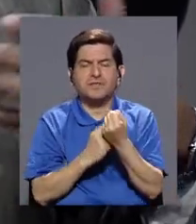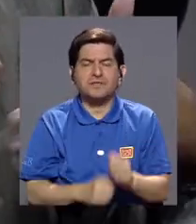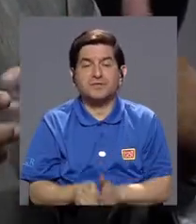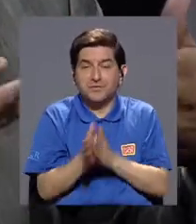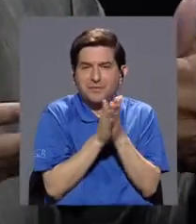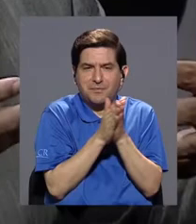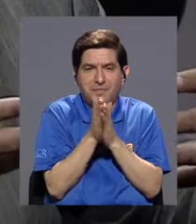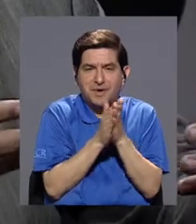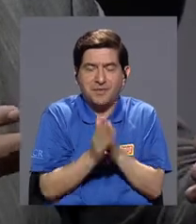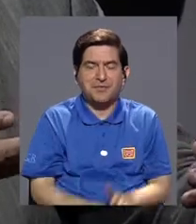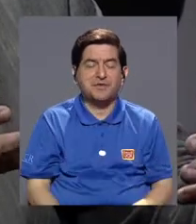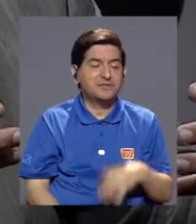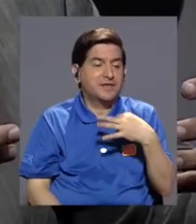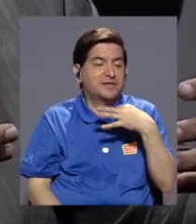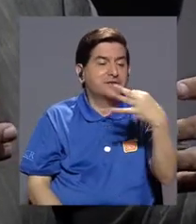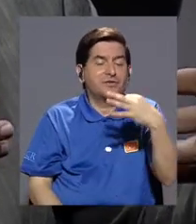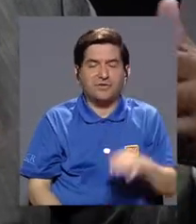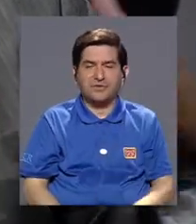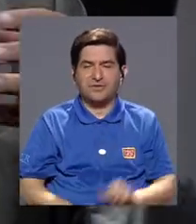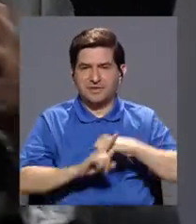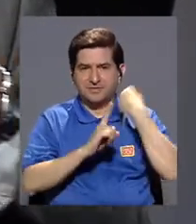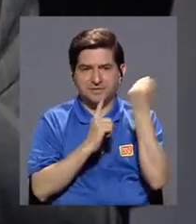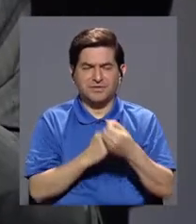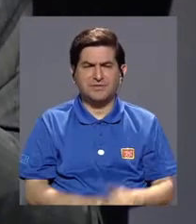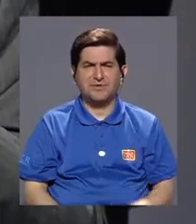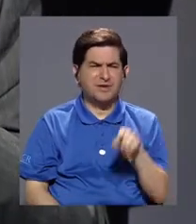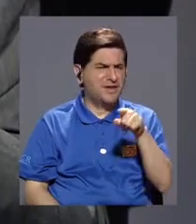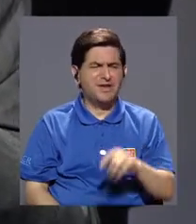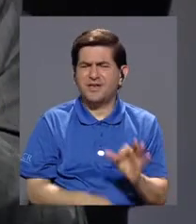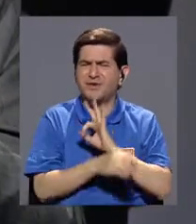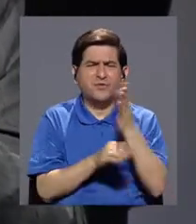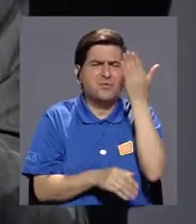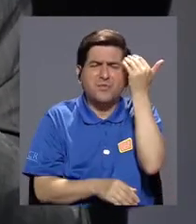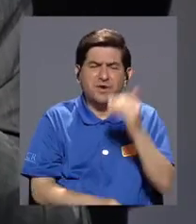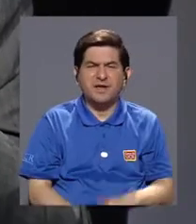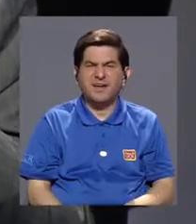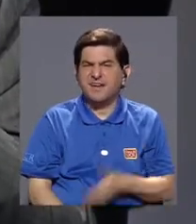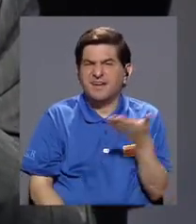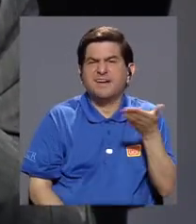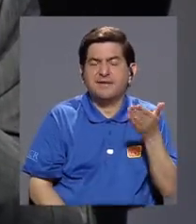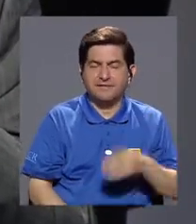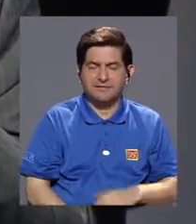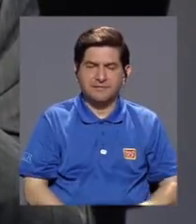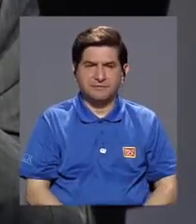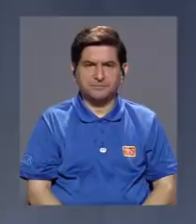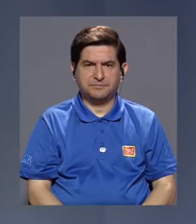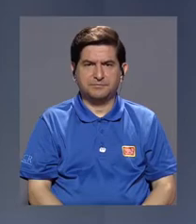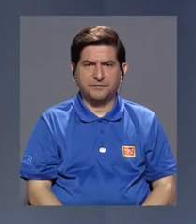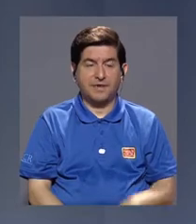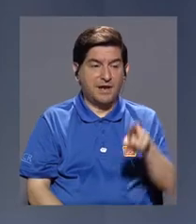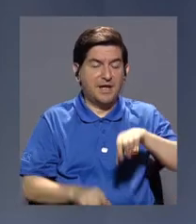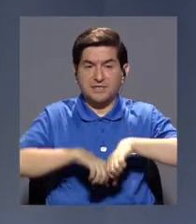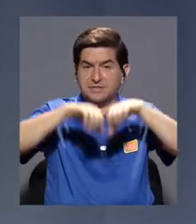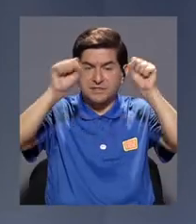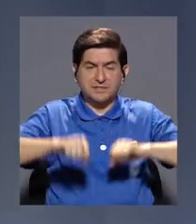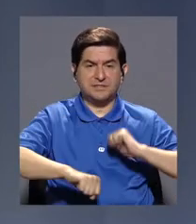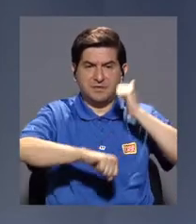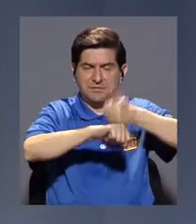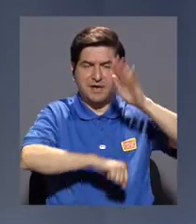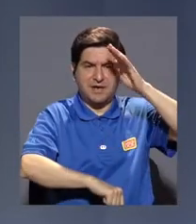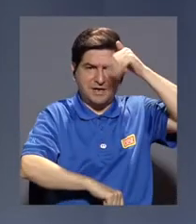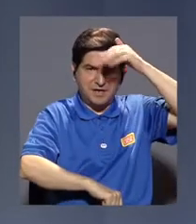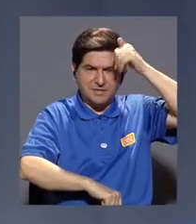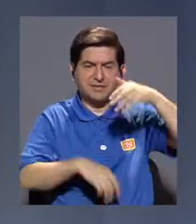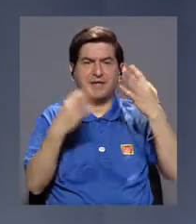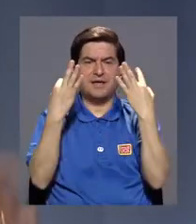de un oportunismo del día a día. ¿Y por qué no carbura? ¿Por qué no carbura qué? Este ecosistema creado por